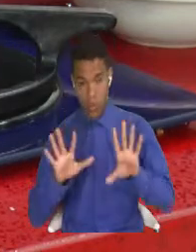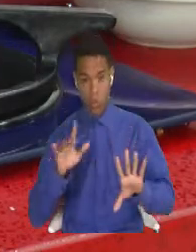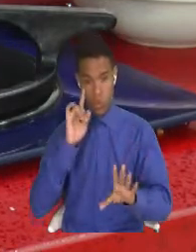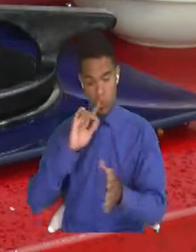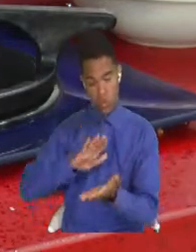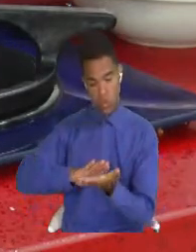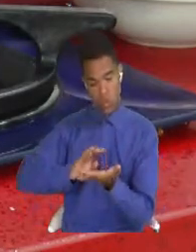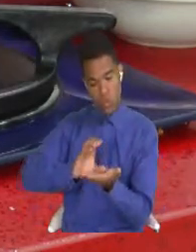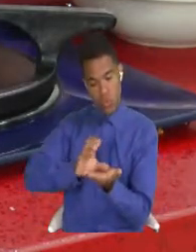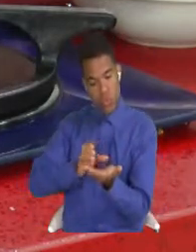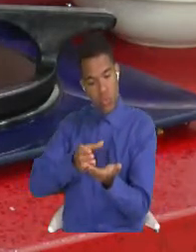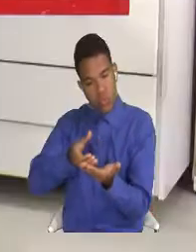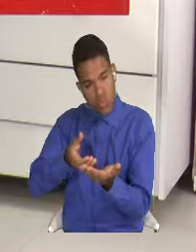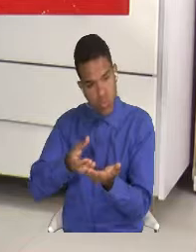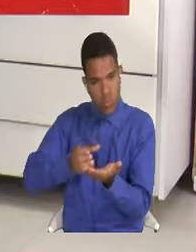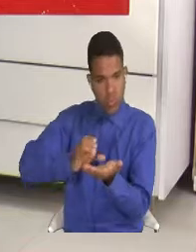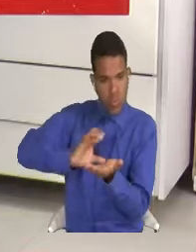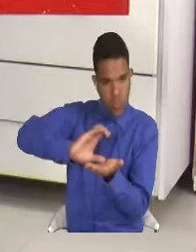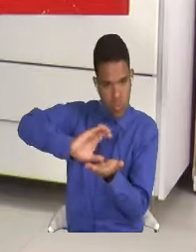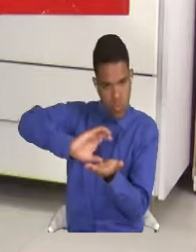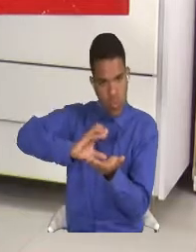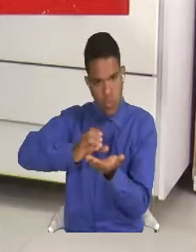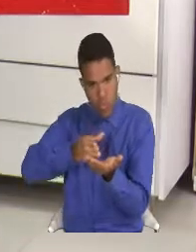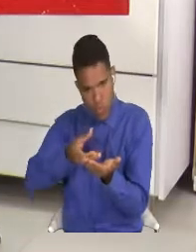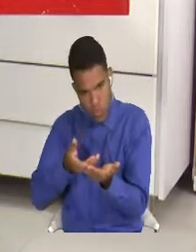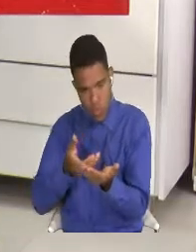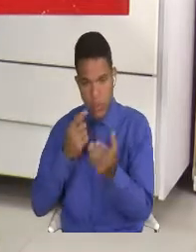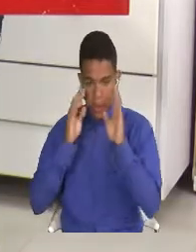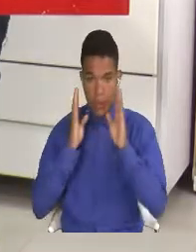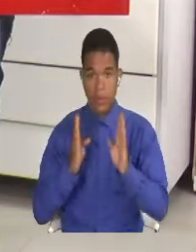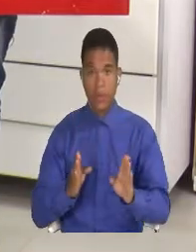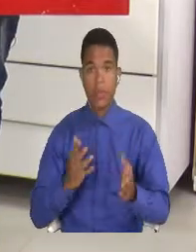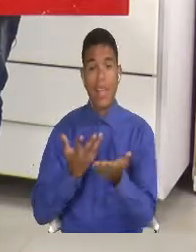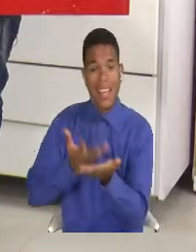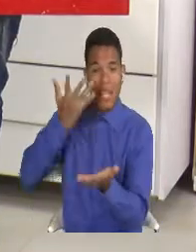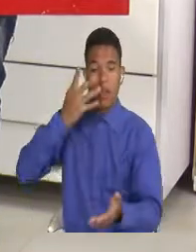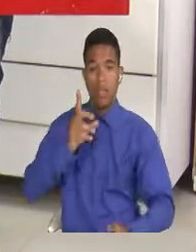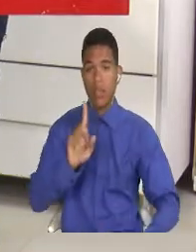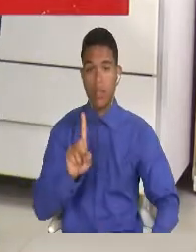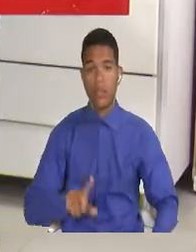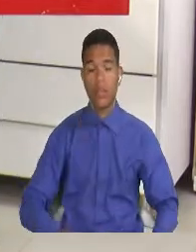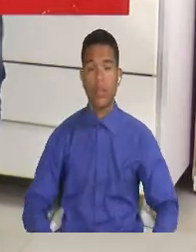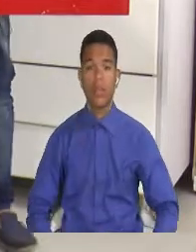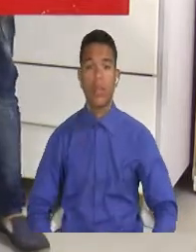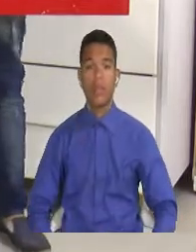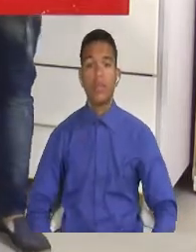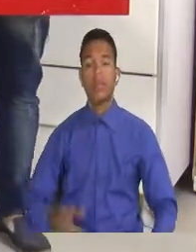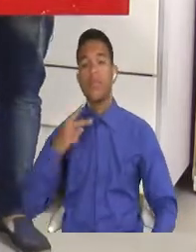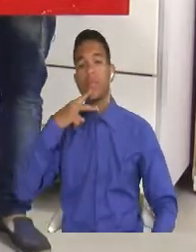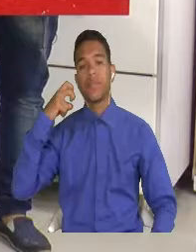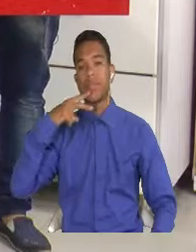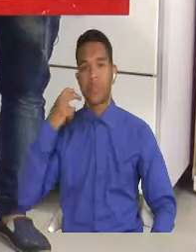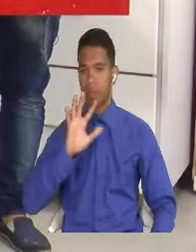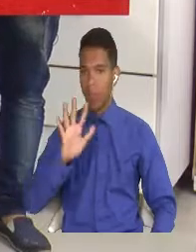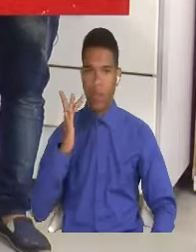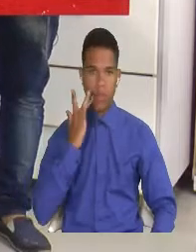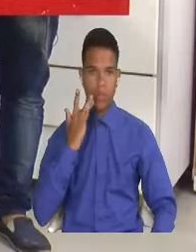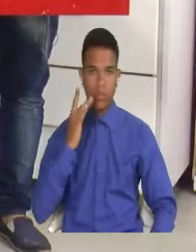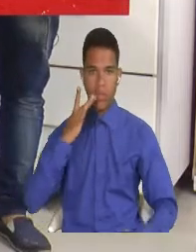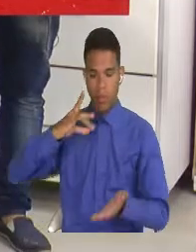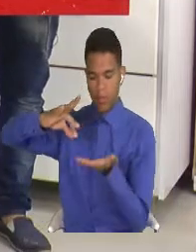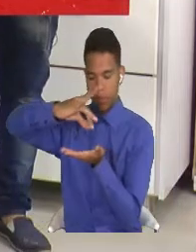no se nos sobre. A ver, regálame las pinzas. Aquí tengo a eso. A nuestra carne ya la tengo acá, le voy a agregar un toque de